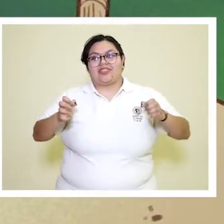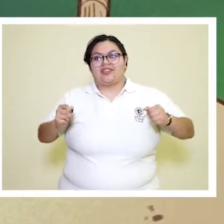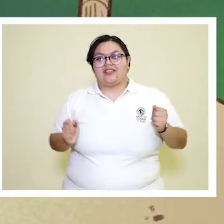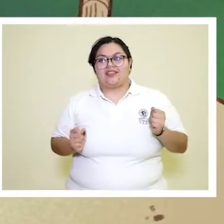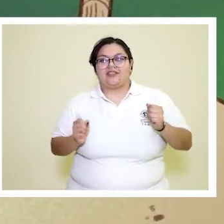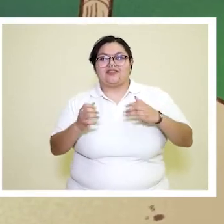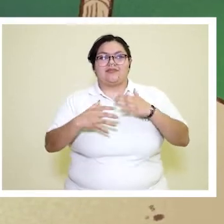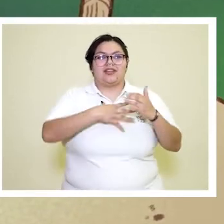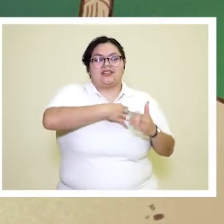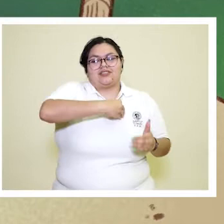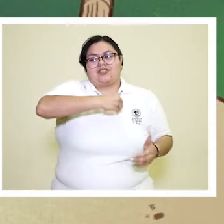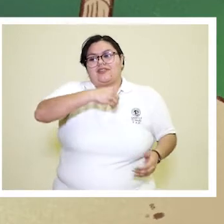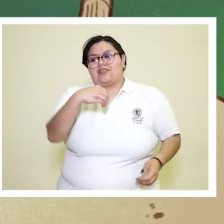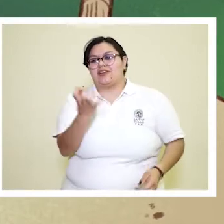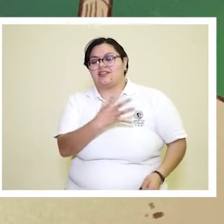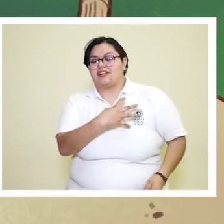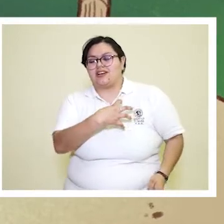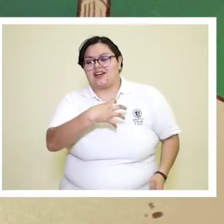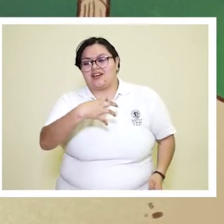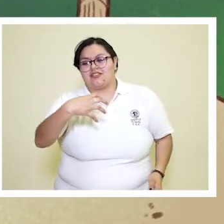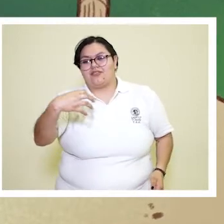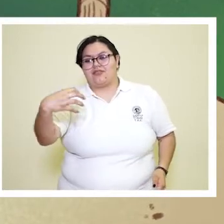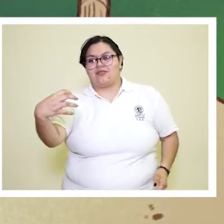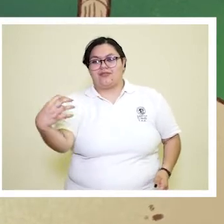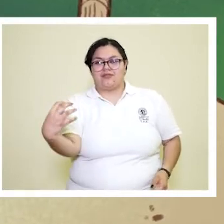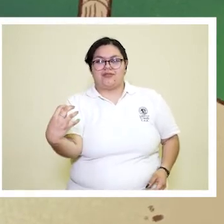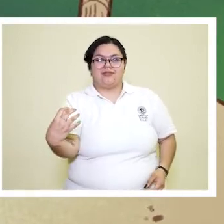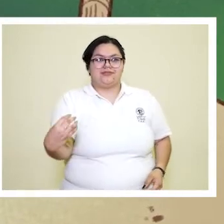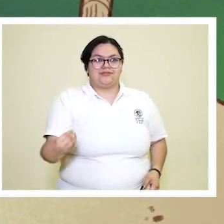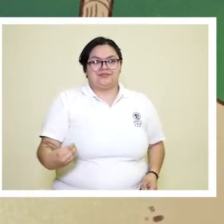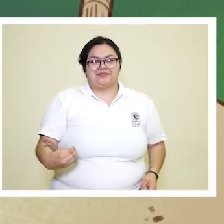acordeón, un lamento han arrancado.